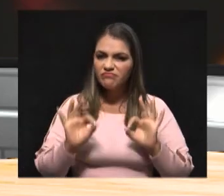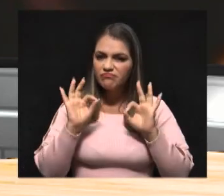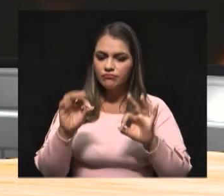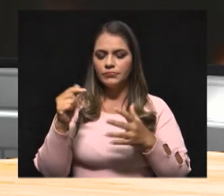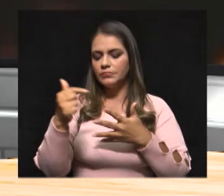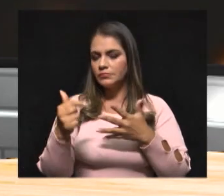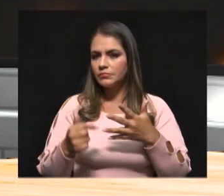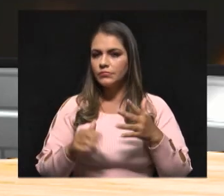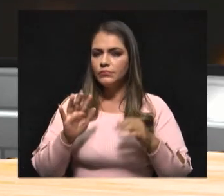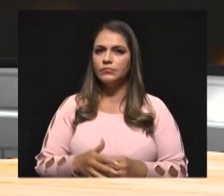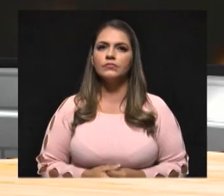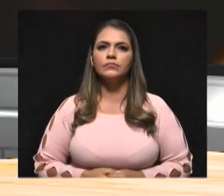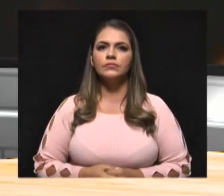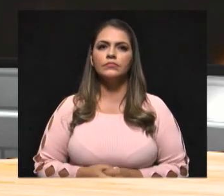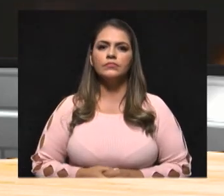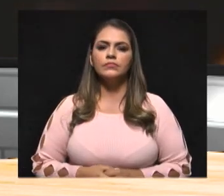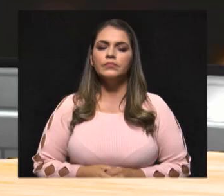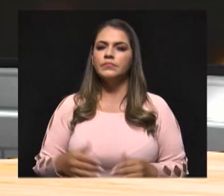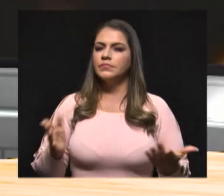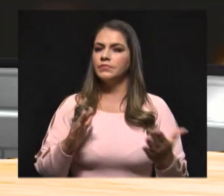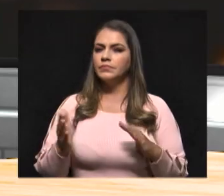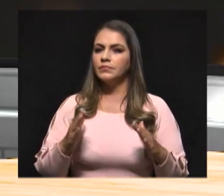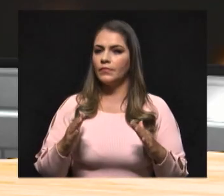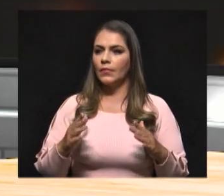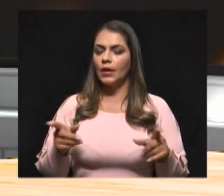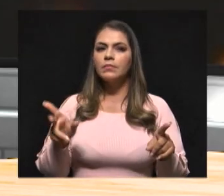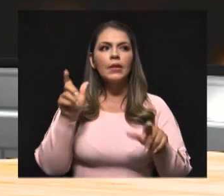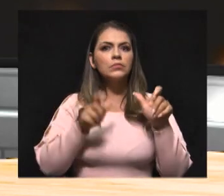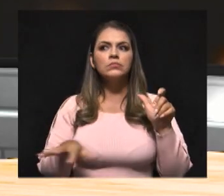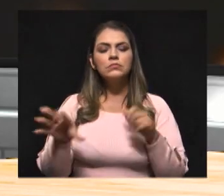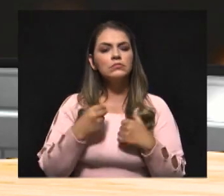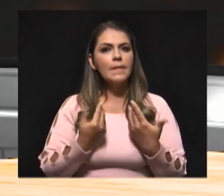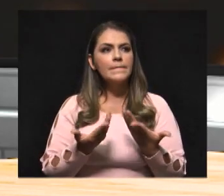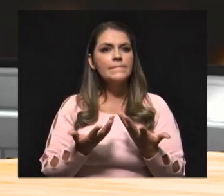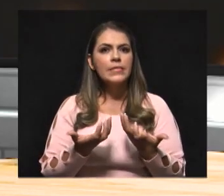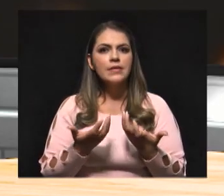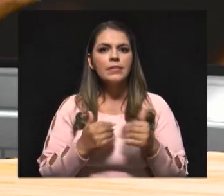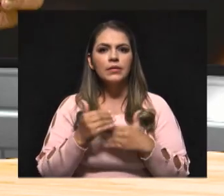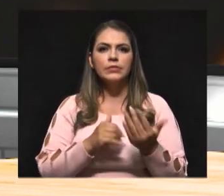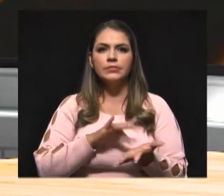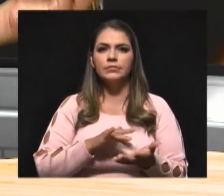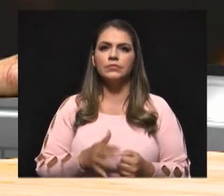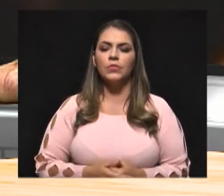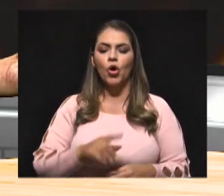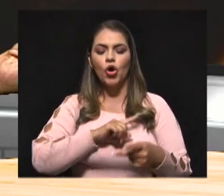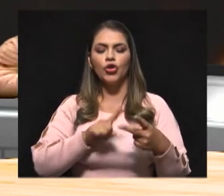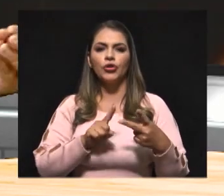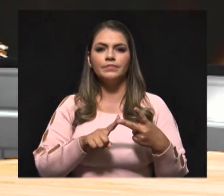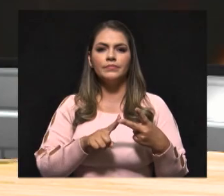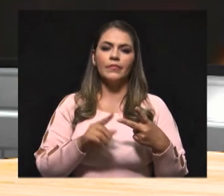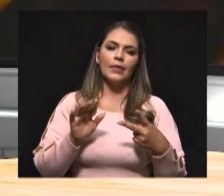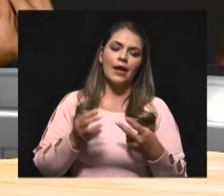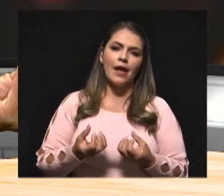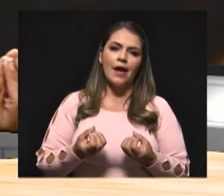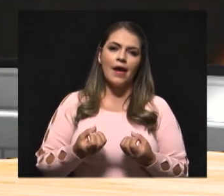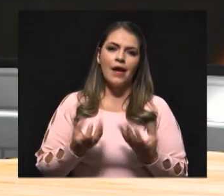toda la represa que eso hace que sea casi que un destino obligado de los que más crecimiento tienen tenemos por otro lado jardín con experiencia